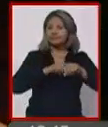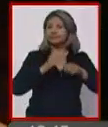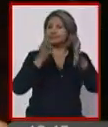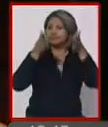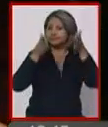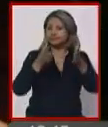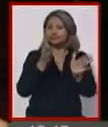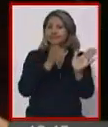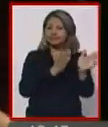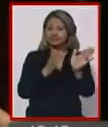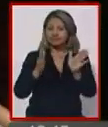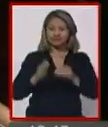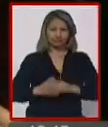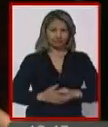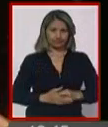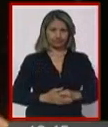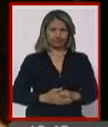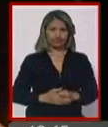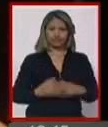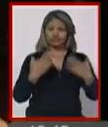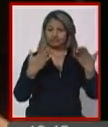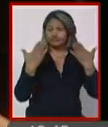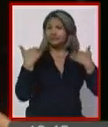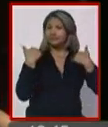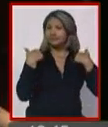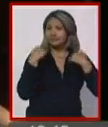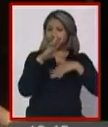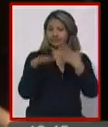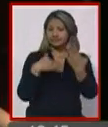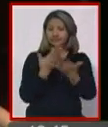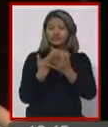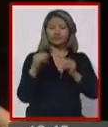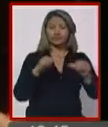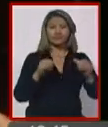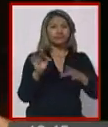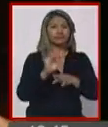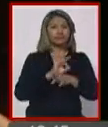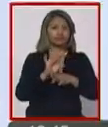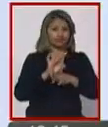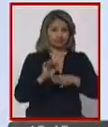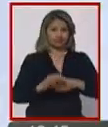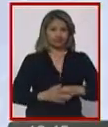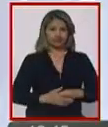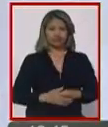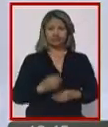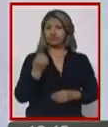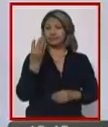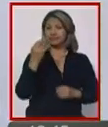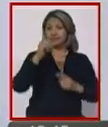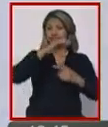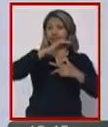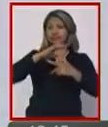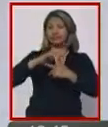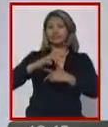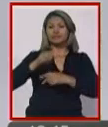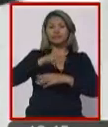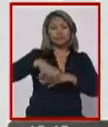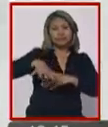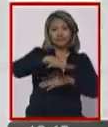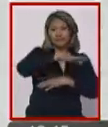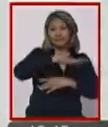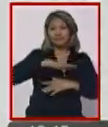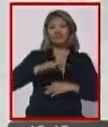que se están tomando todas estas acciones en función de eso. Cuatro helicópteros sobrevolaban el